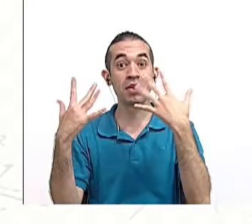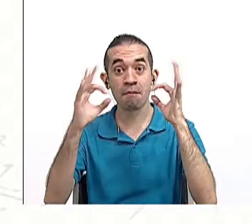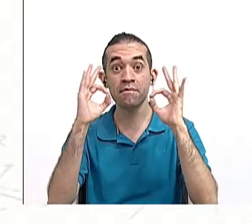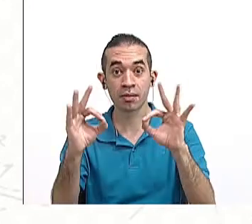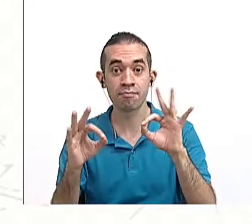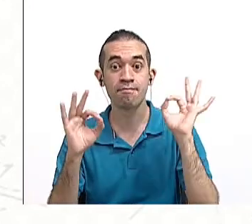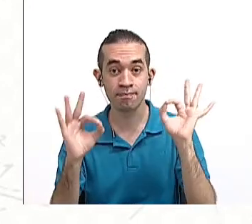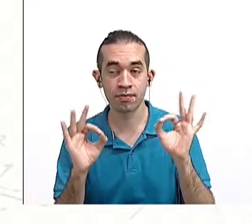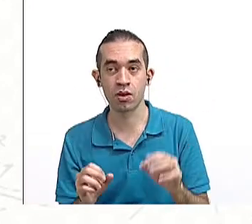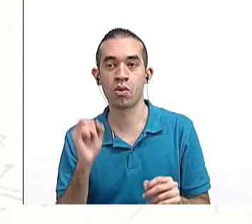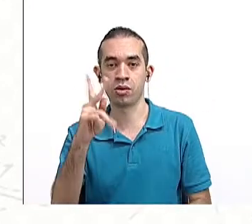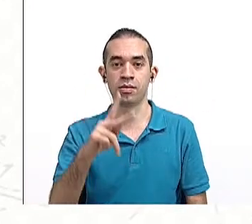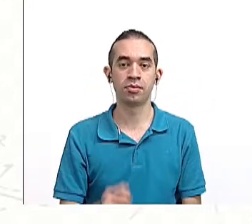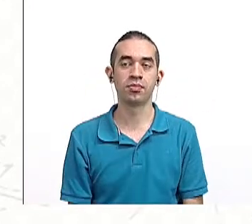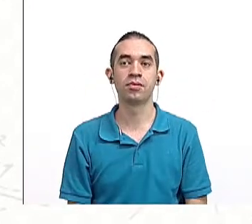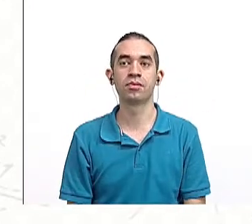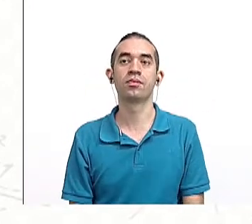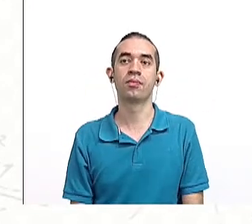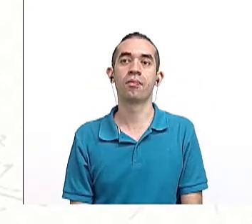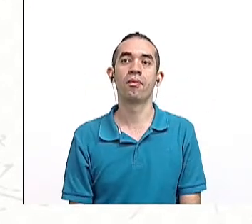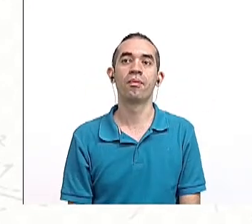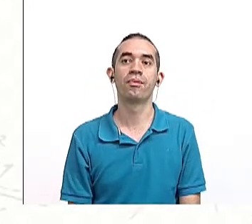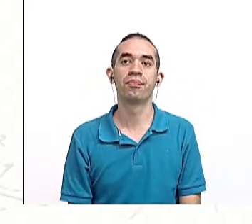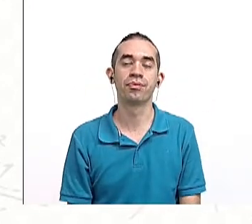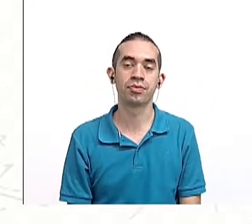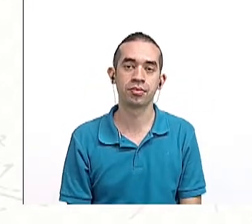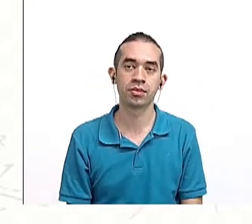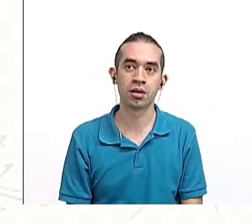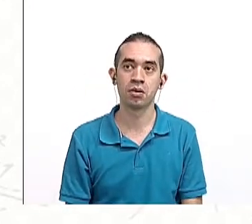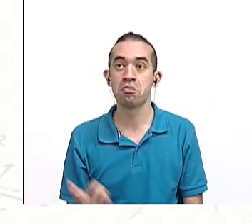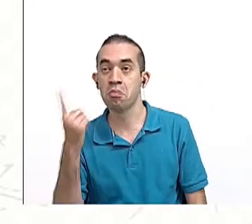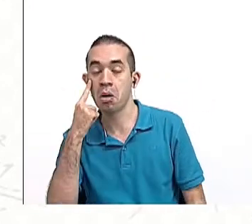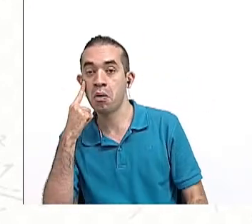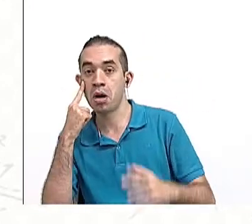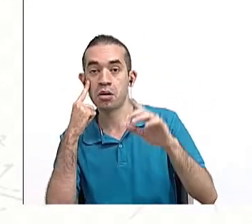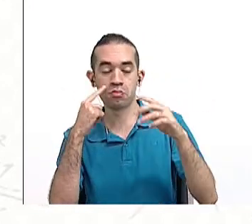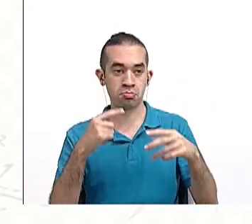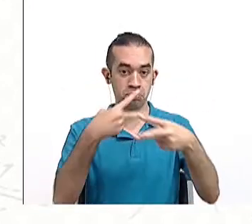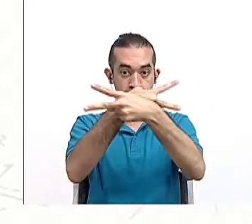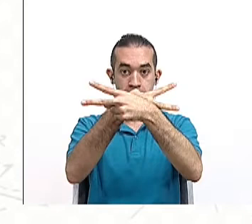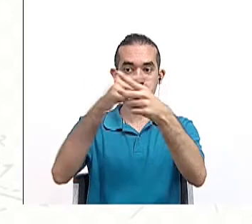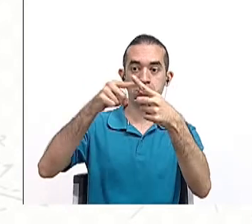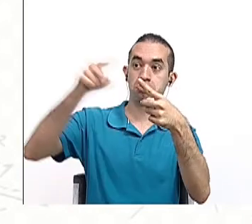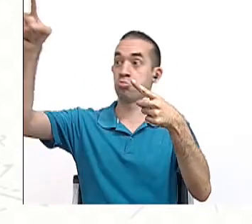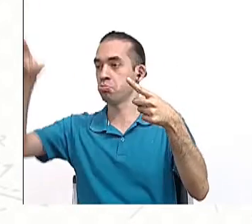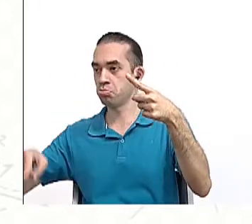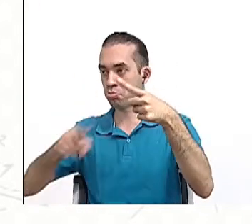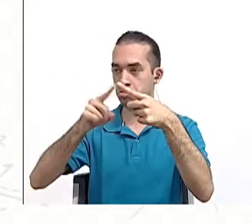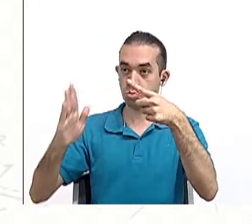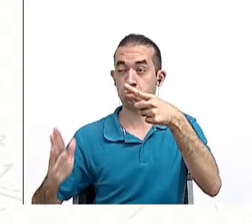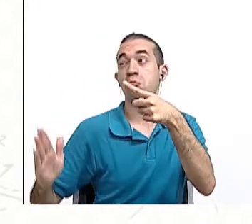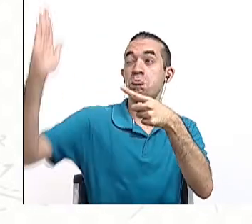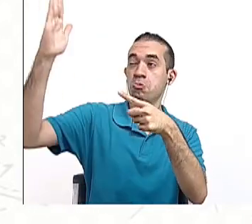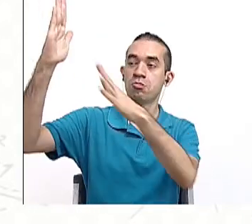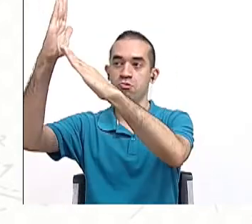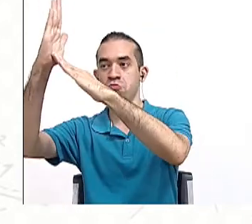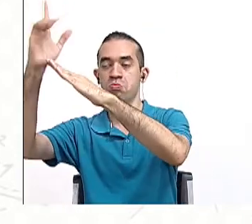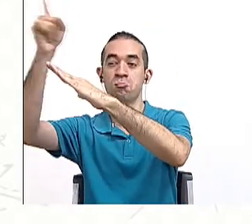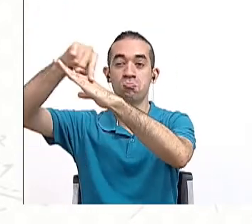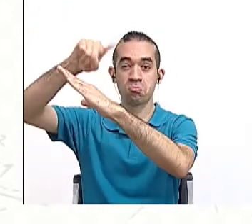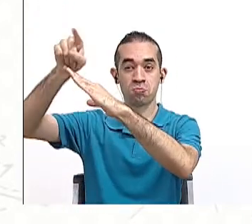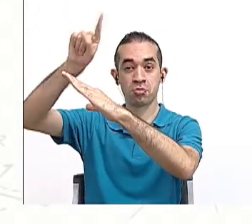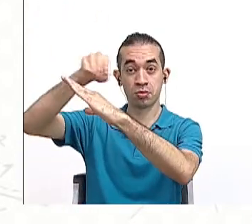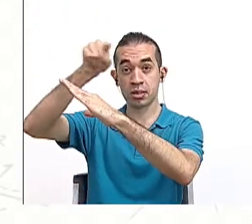sí ok determinemos el valor de cita les parece entonces cómo podemos